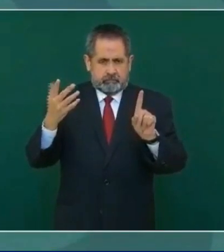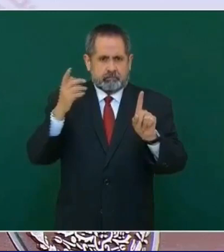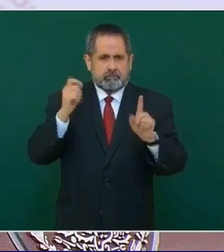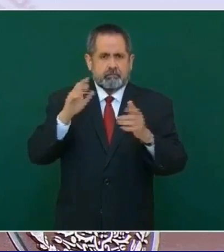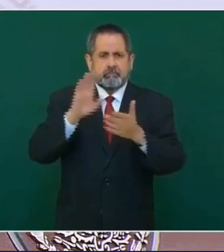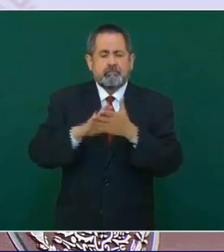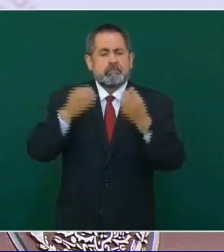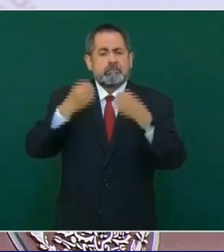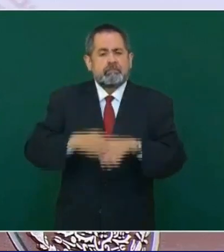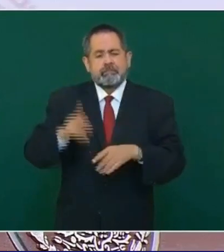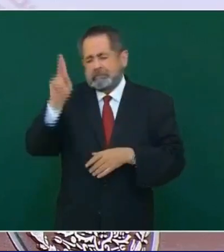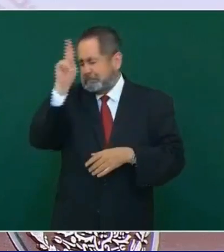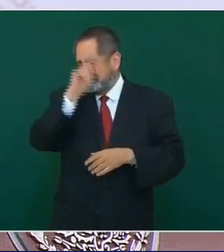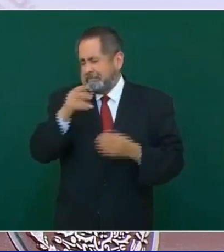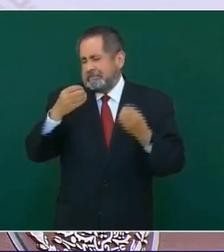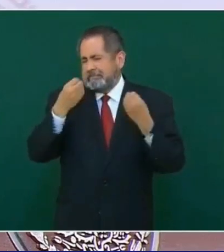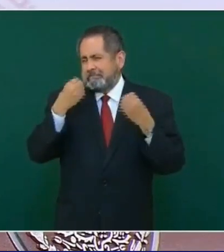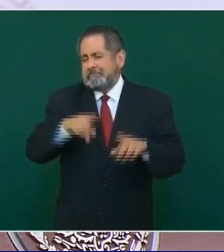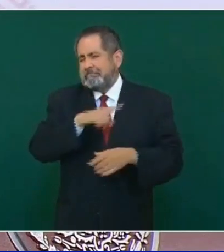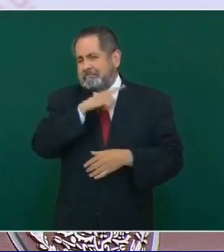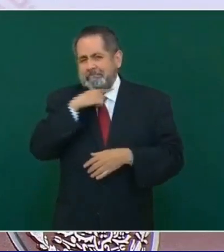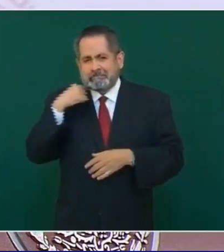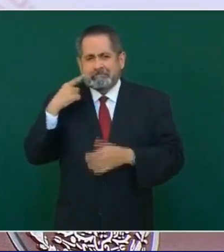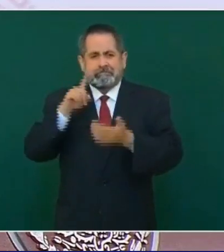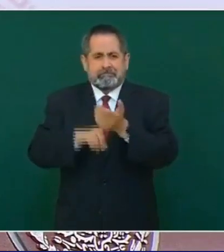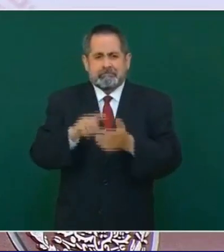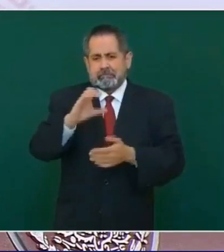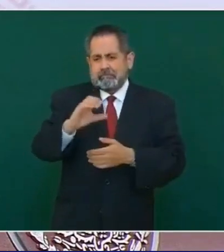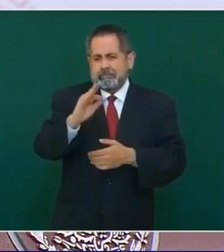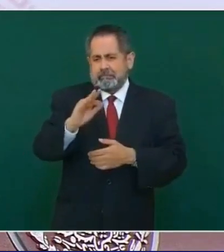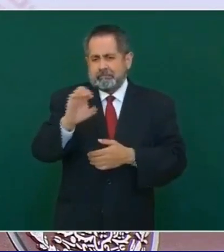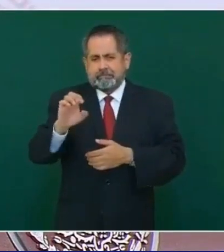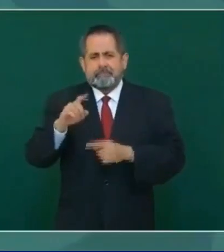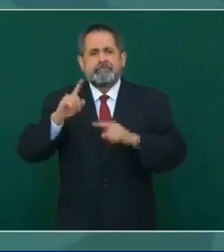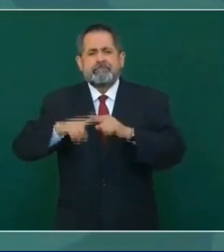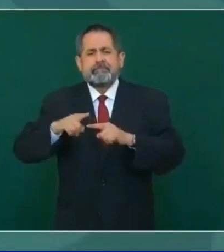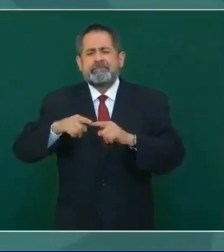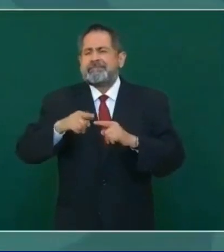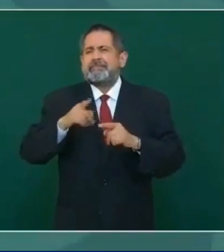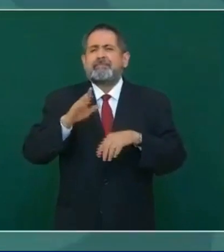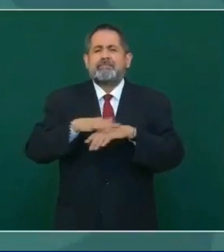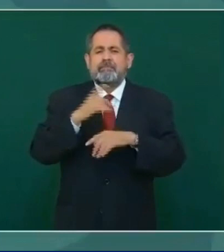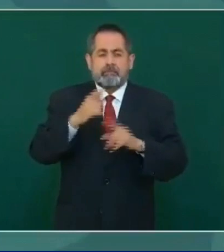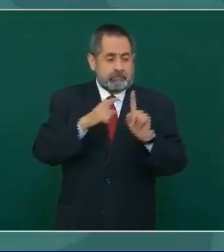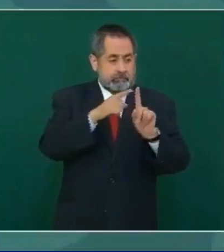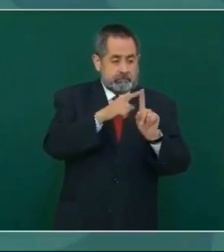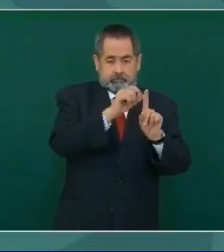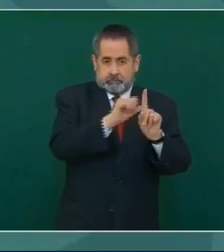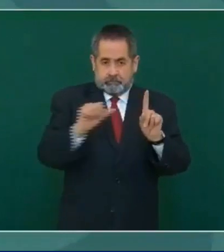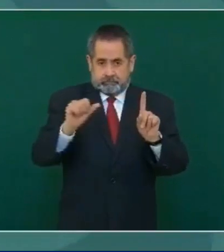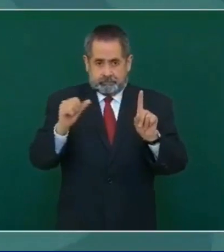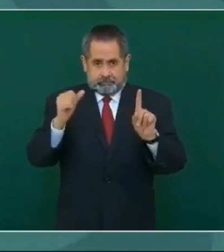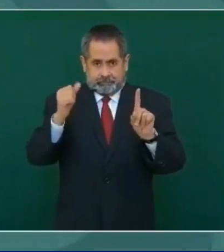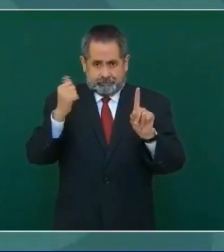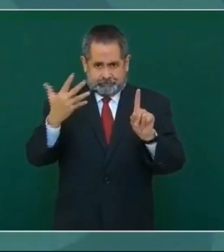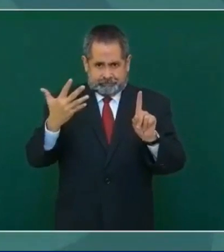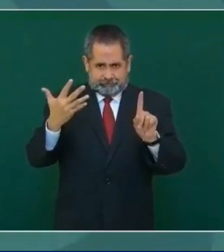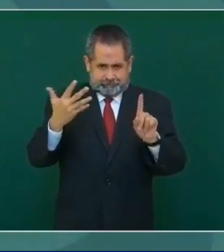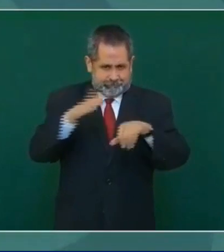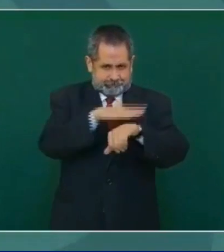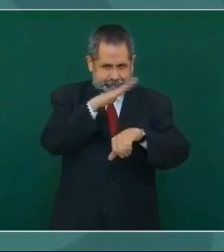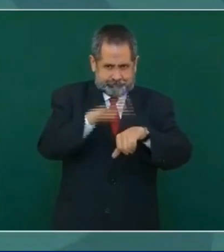más afecta a la Comisión Federal, a ver, del 1 al